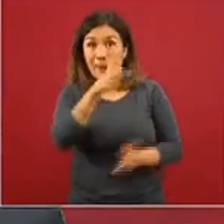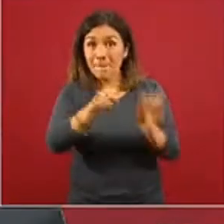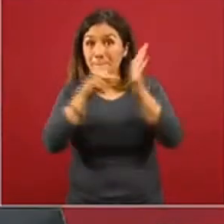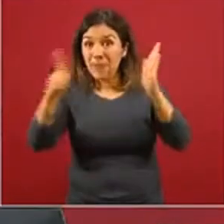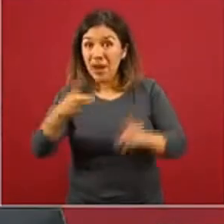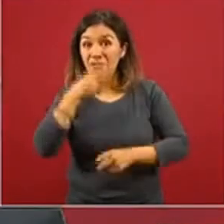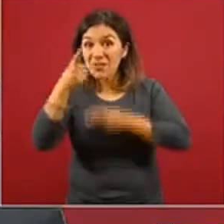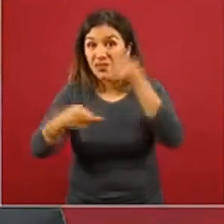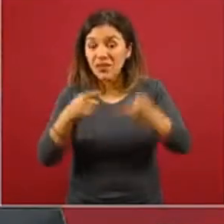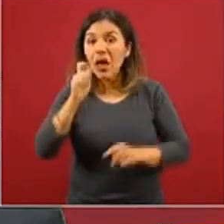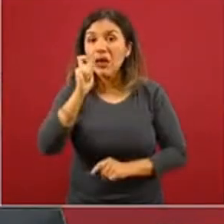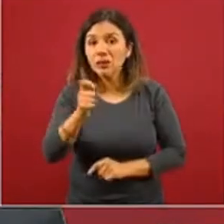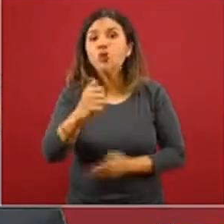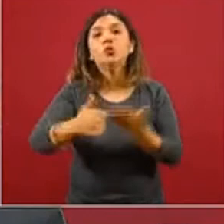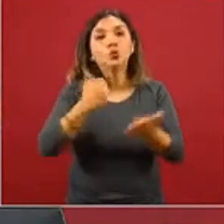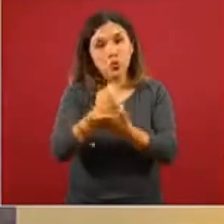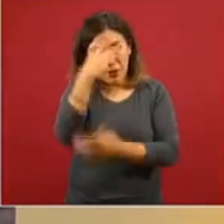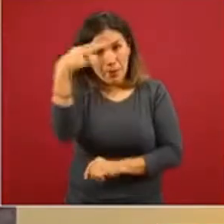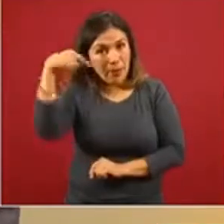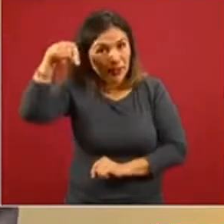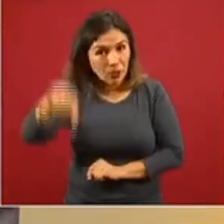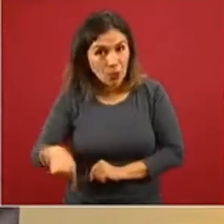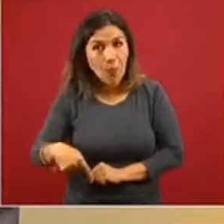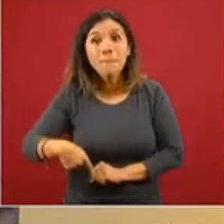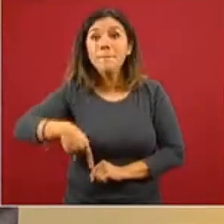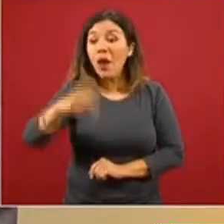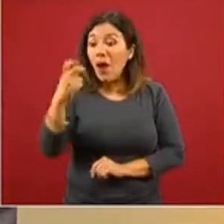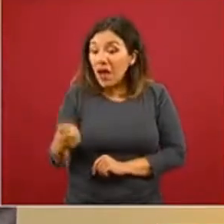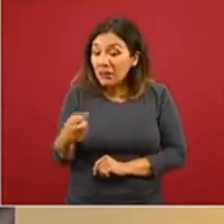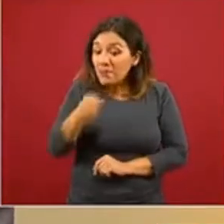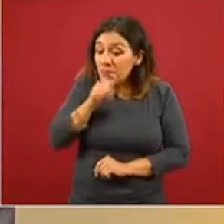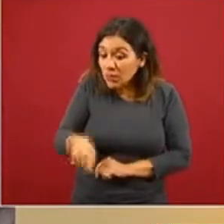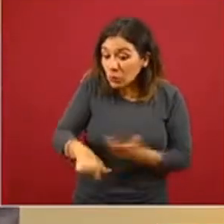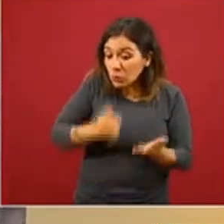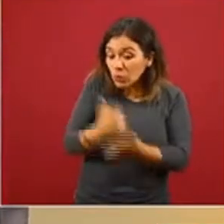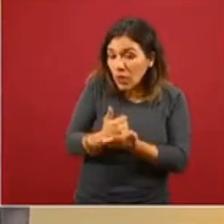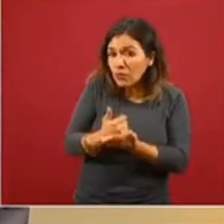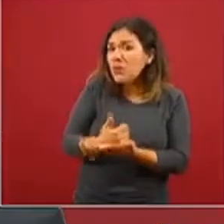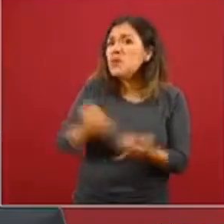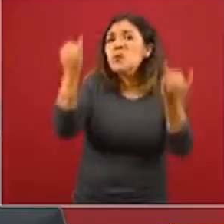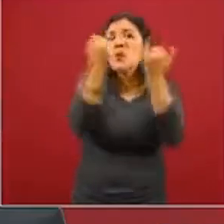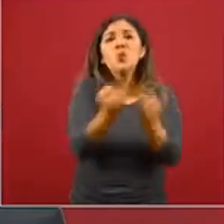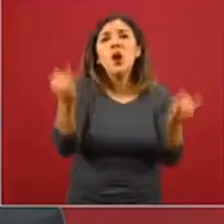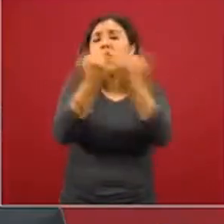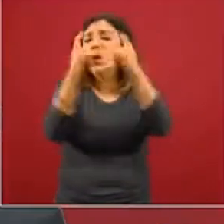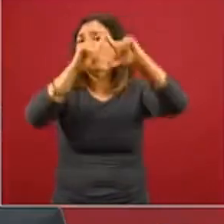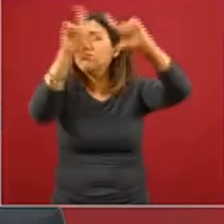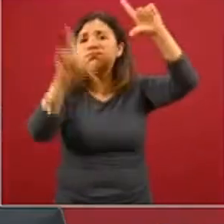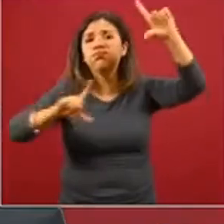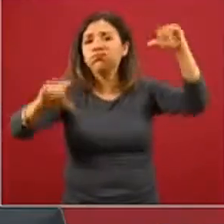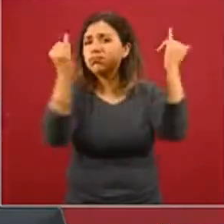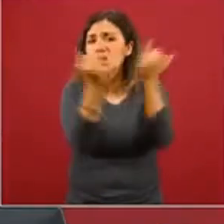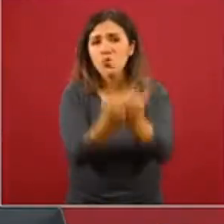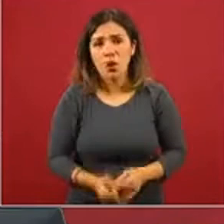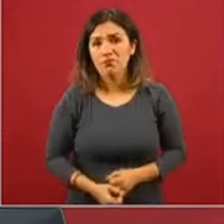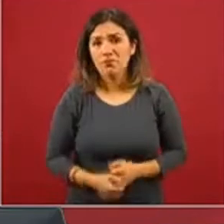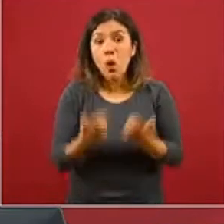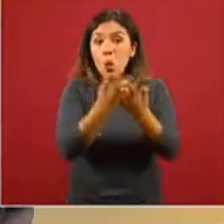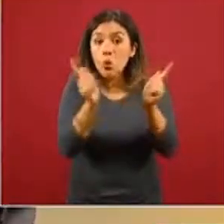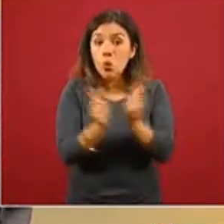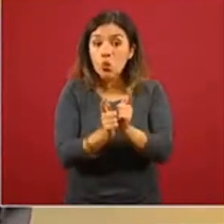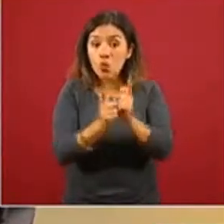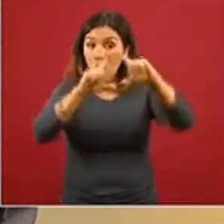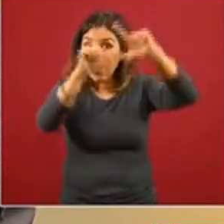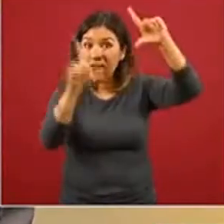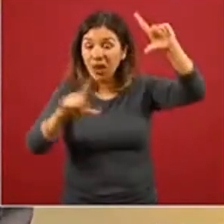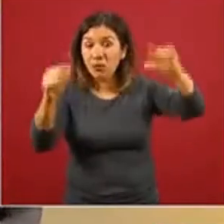Post es sobre la Ciudad de México, pero este fenómeno está ocurriendo en todo el país. En el grupo